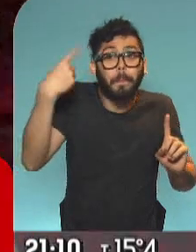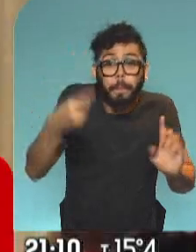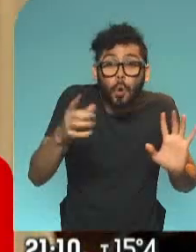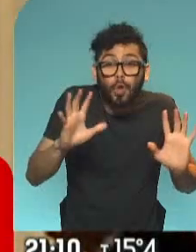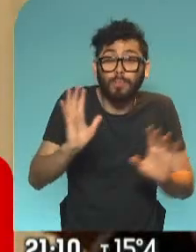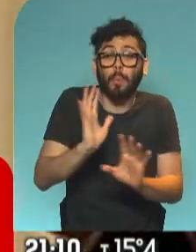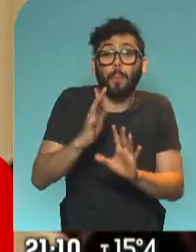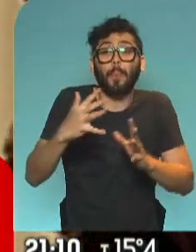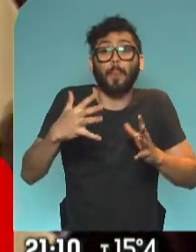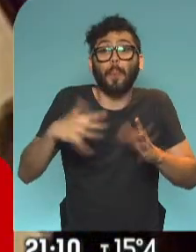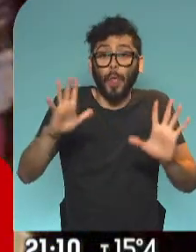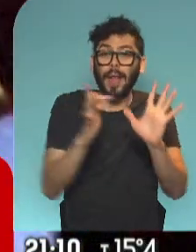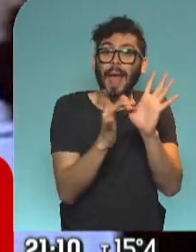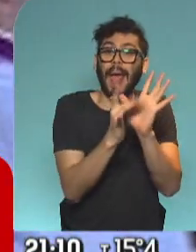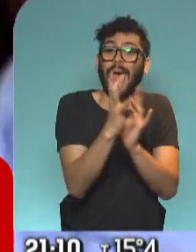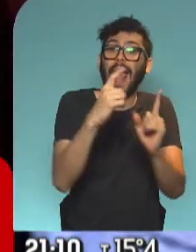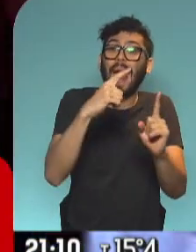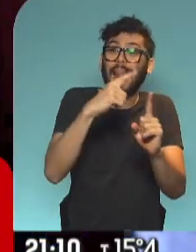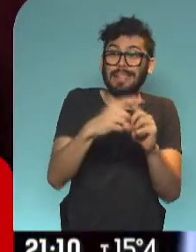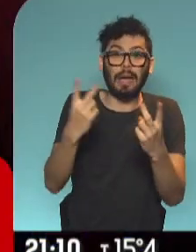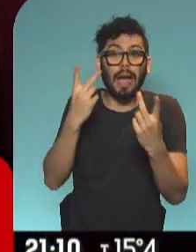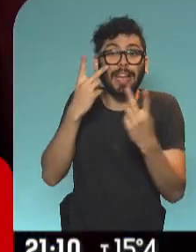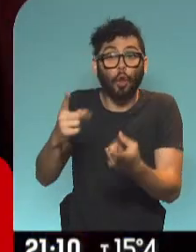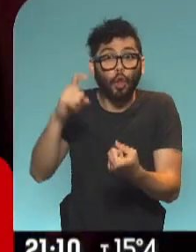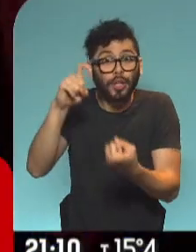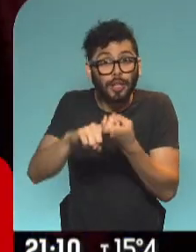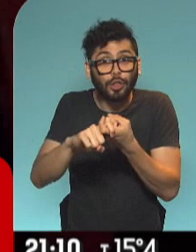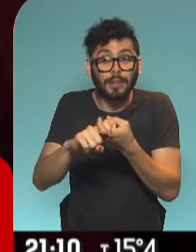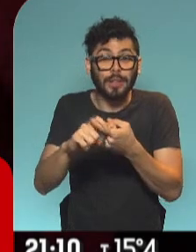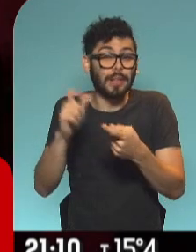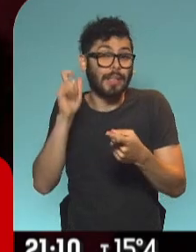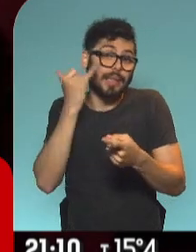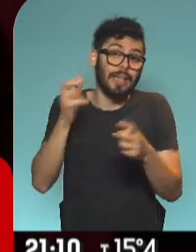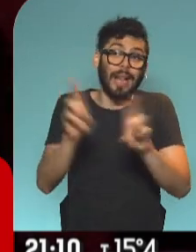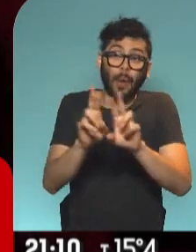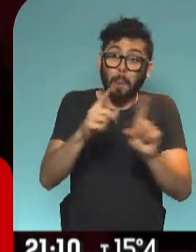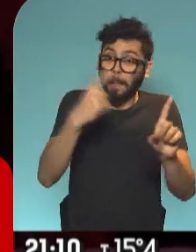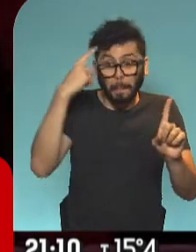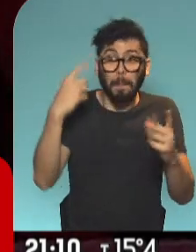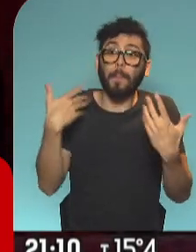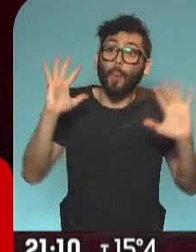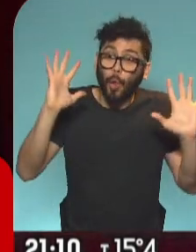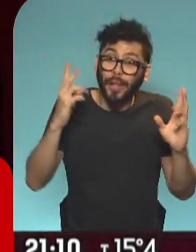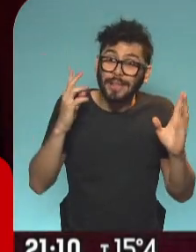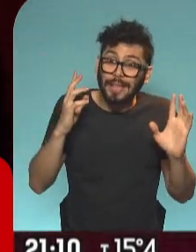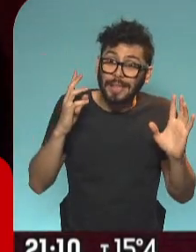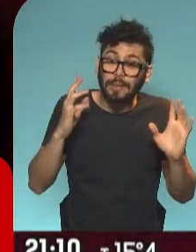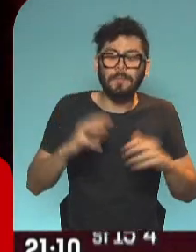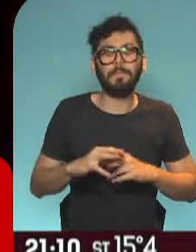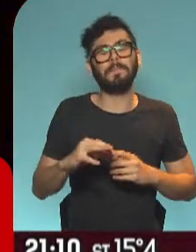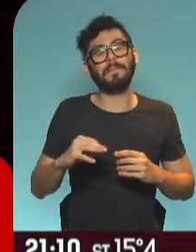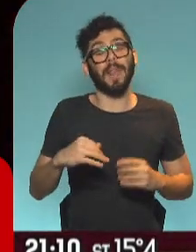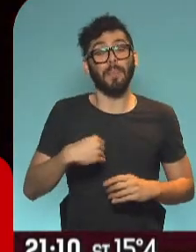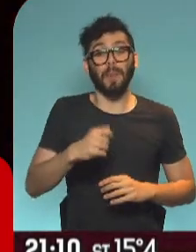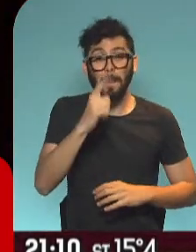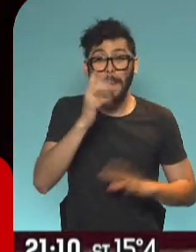el reconocimiento de la Iglesia Católica al matrimonio igualitario? Yo creo que a la Iglesia le falta mucho, por eso